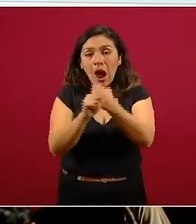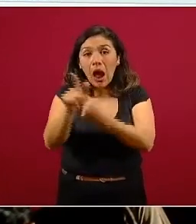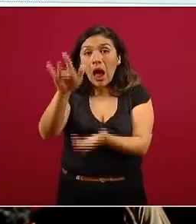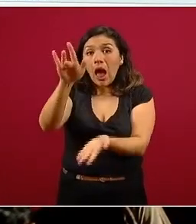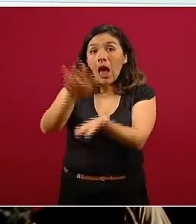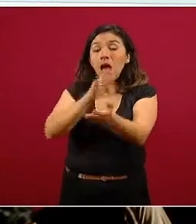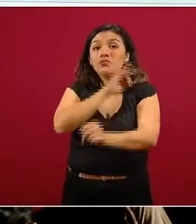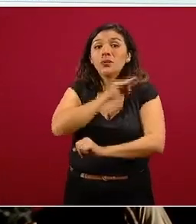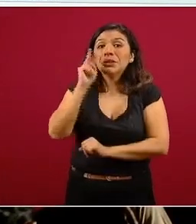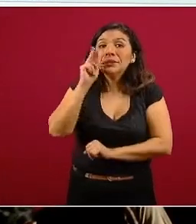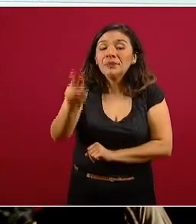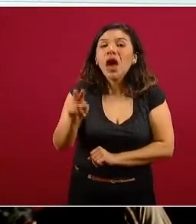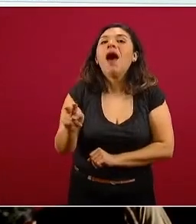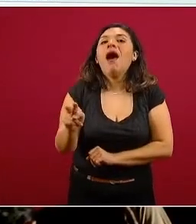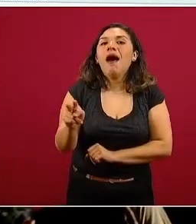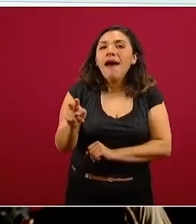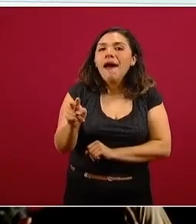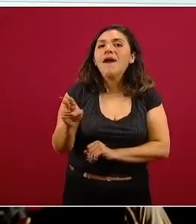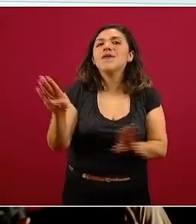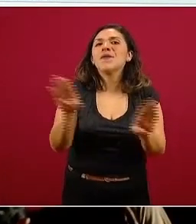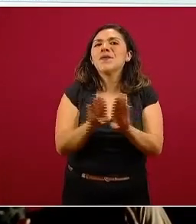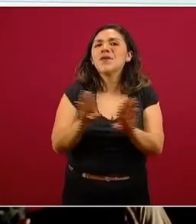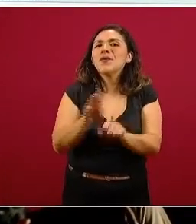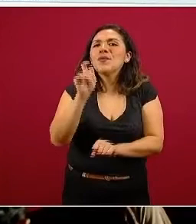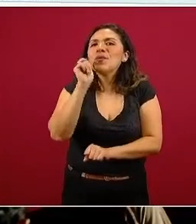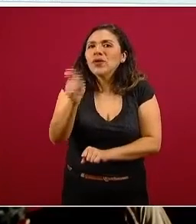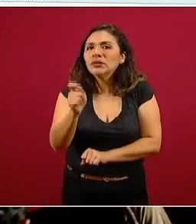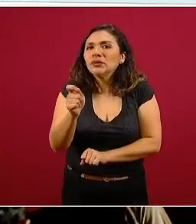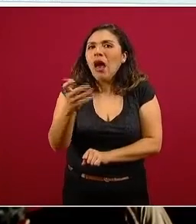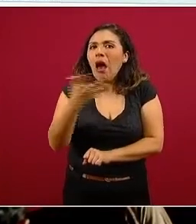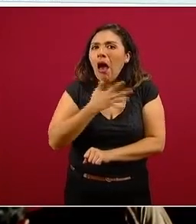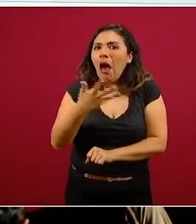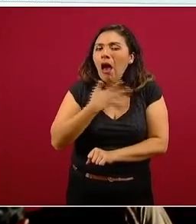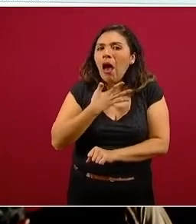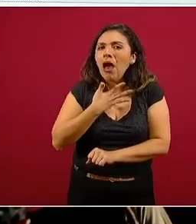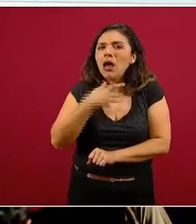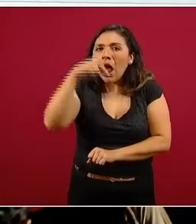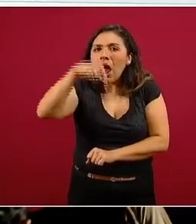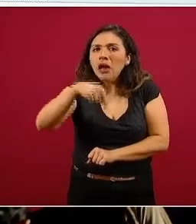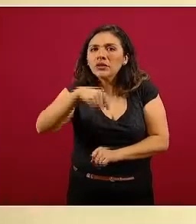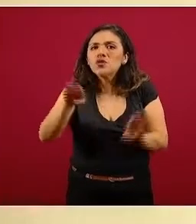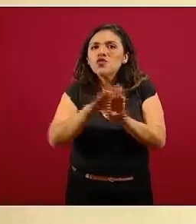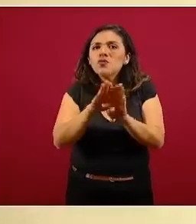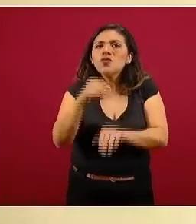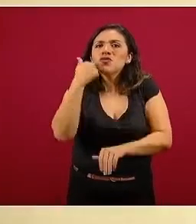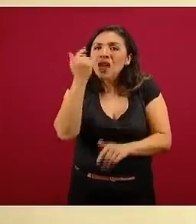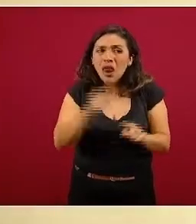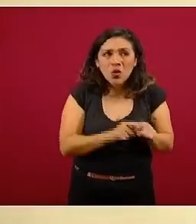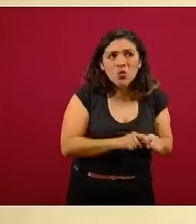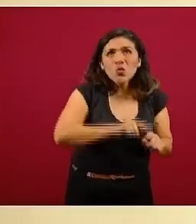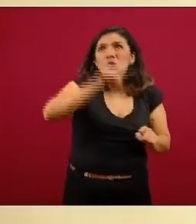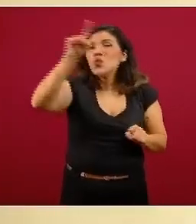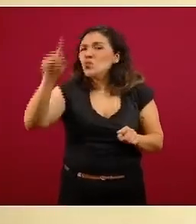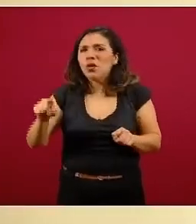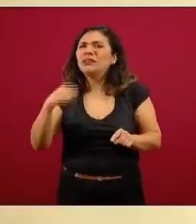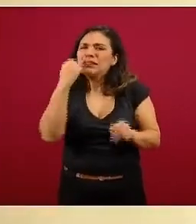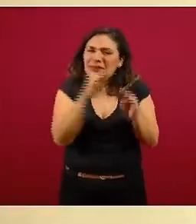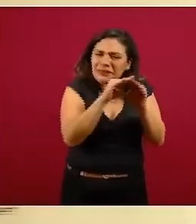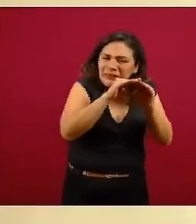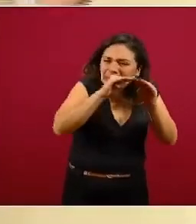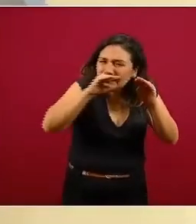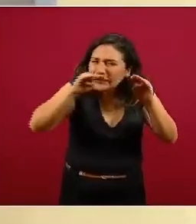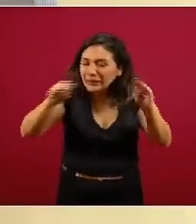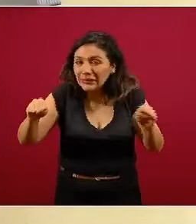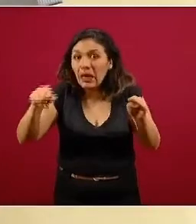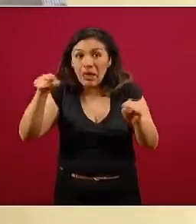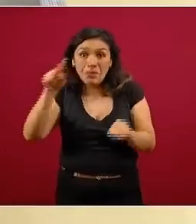podemos ver el efecto y el resultado que hemos tenido de lo que hemos denominado aplanar la curva en México, porque